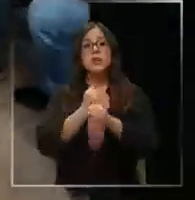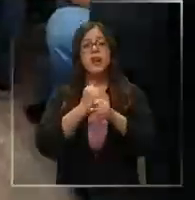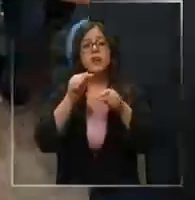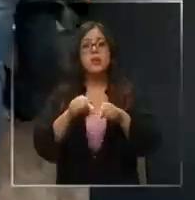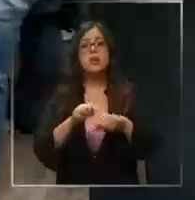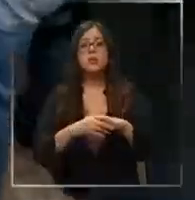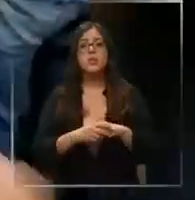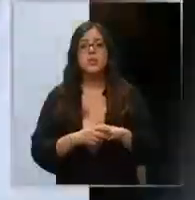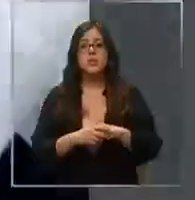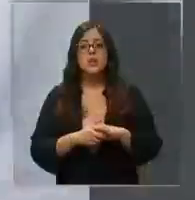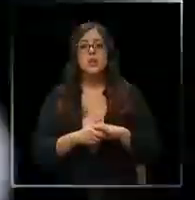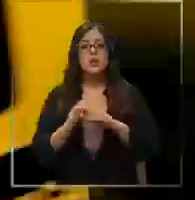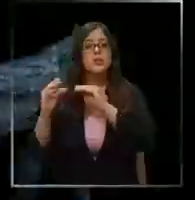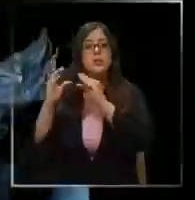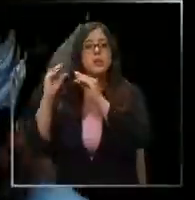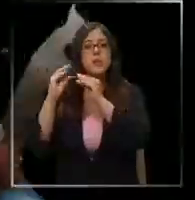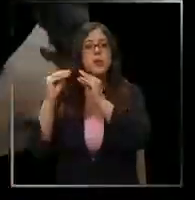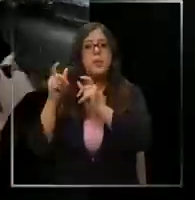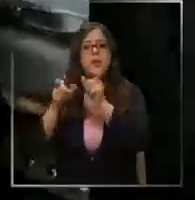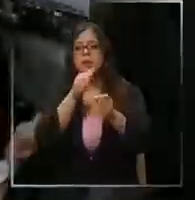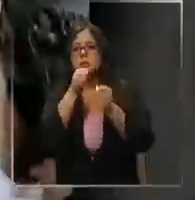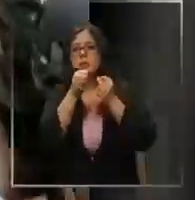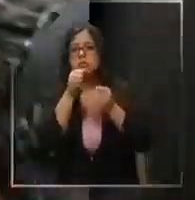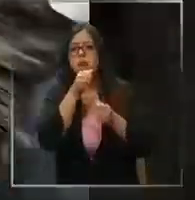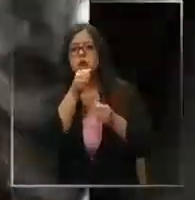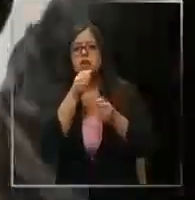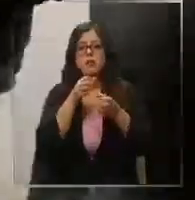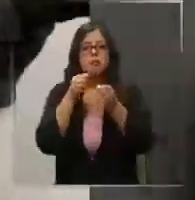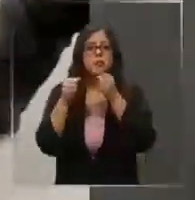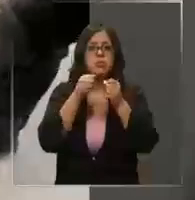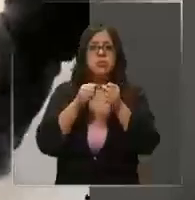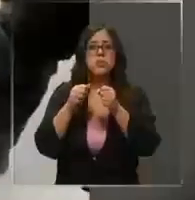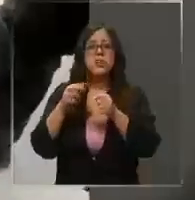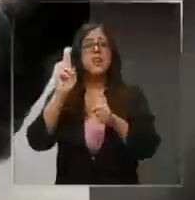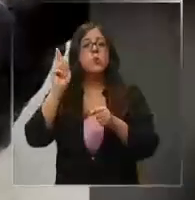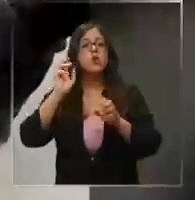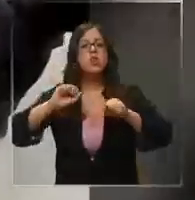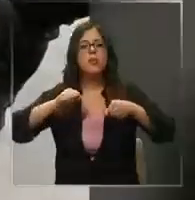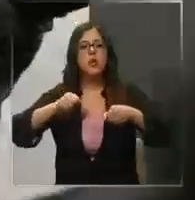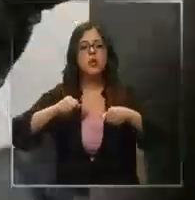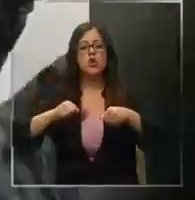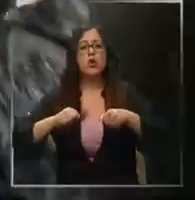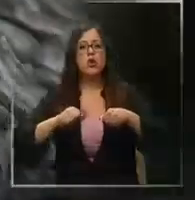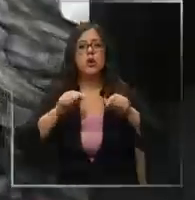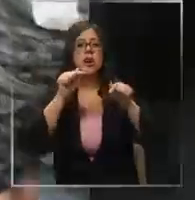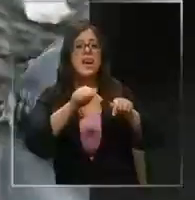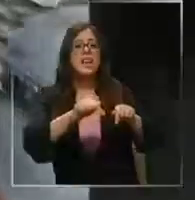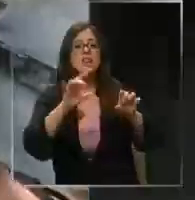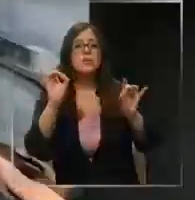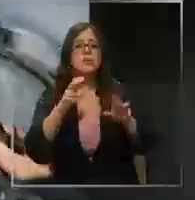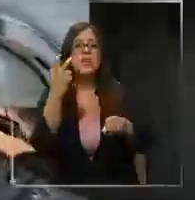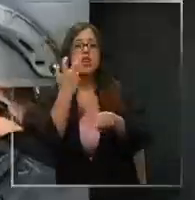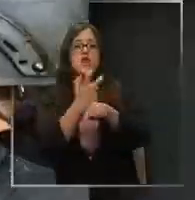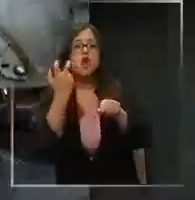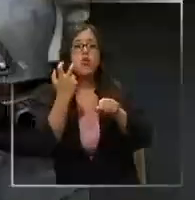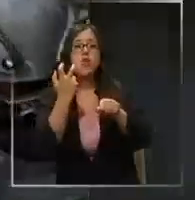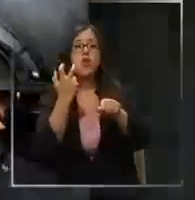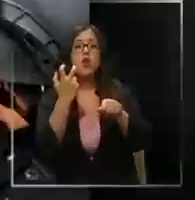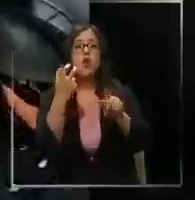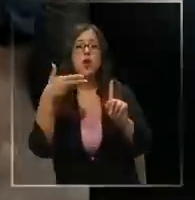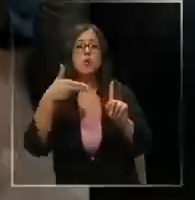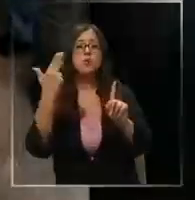cuántos operativos tuvieron desde que es un homicidio? ¿Perdón? ¿Se mantiene la hipótesis que es un robo con un homicidio? A ver, como señalé, todos